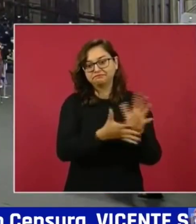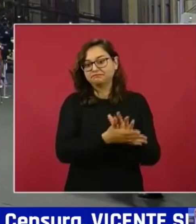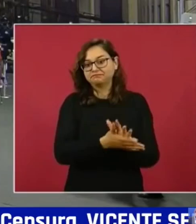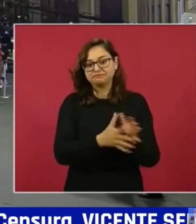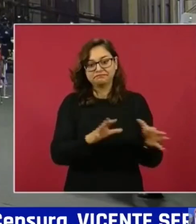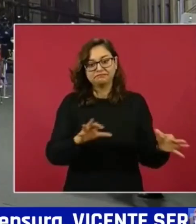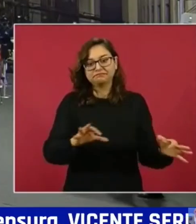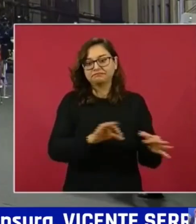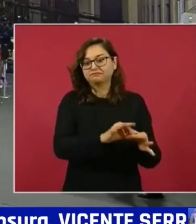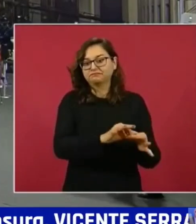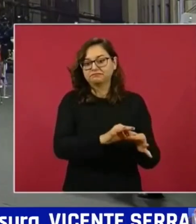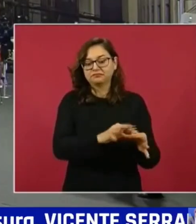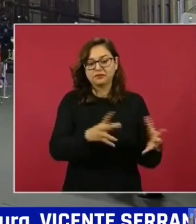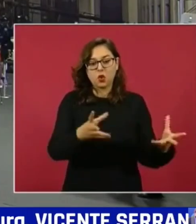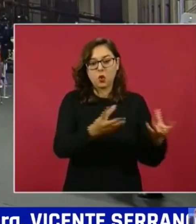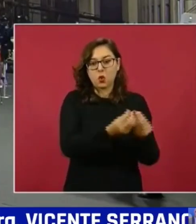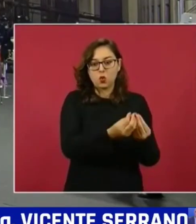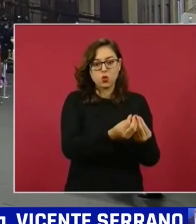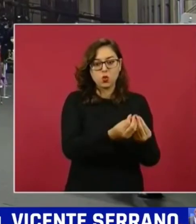ellos